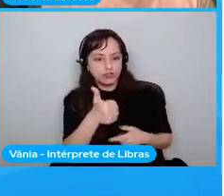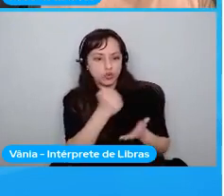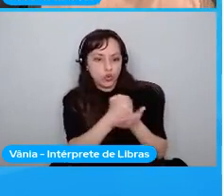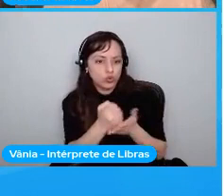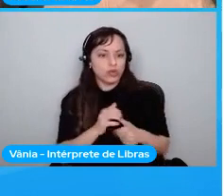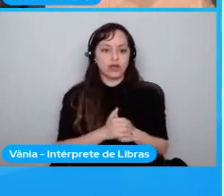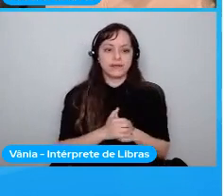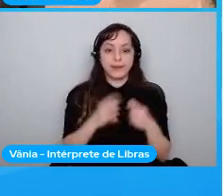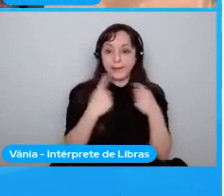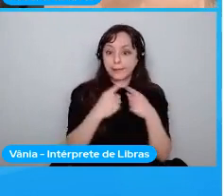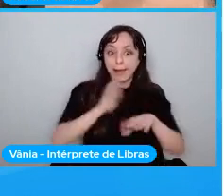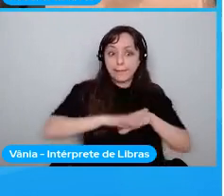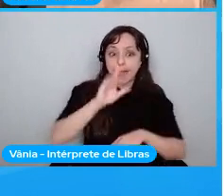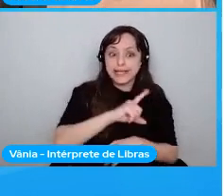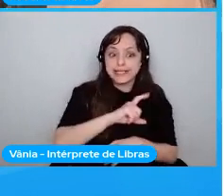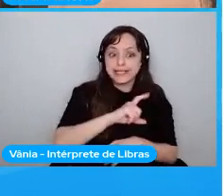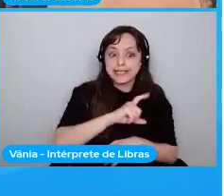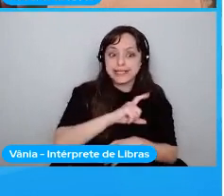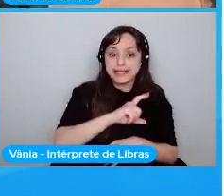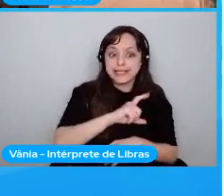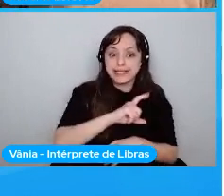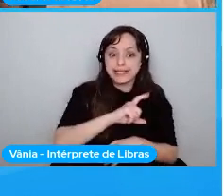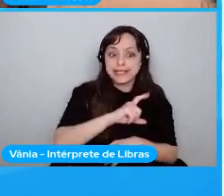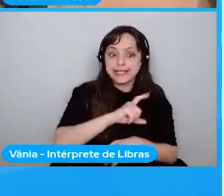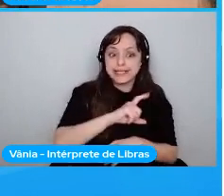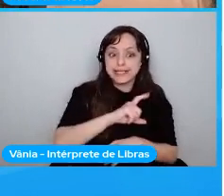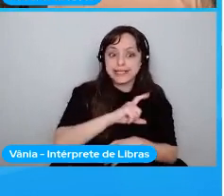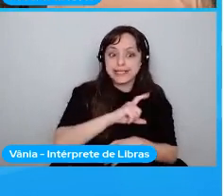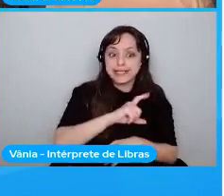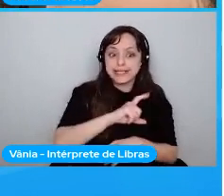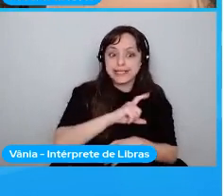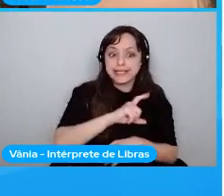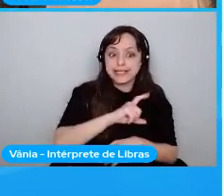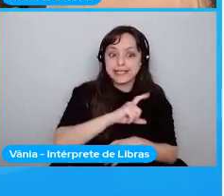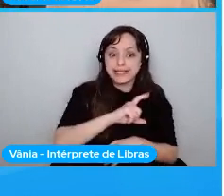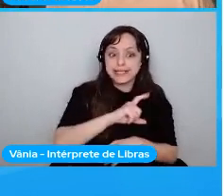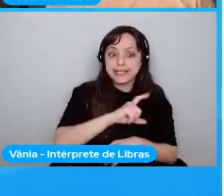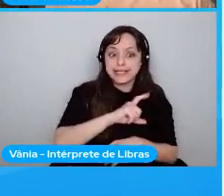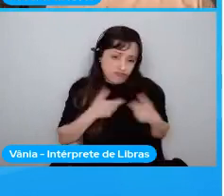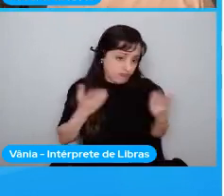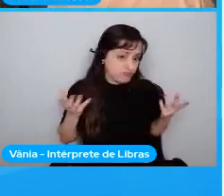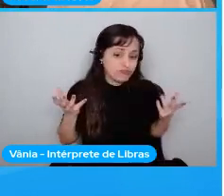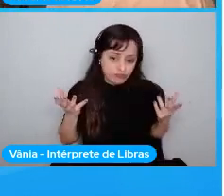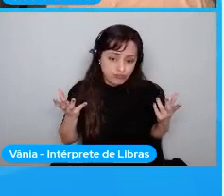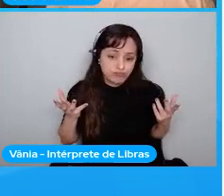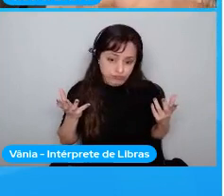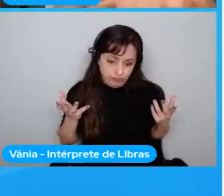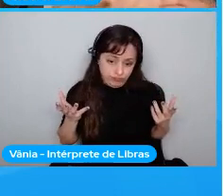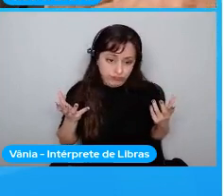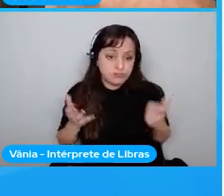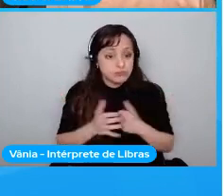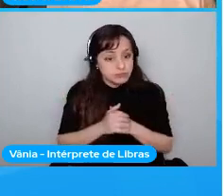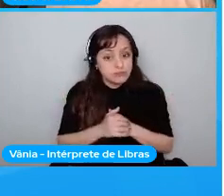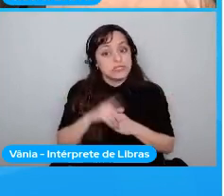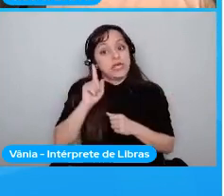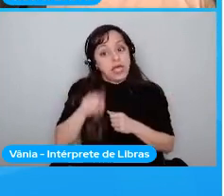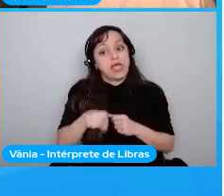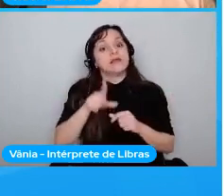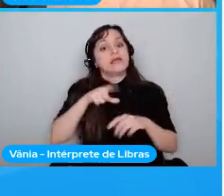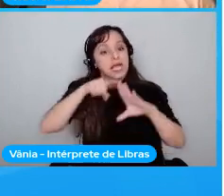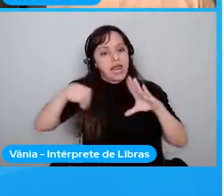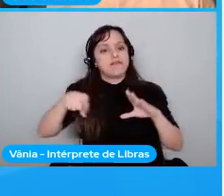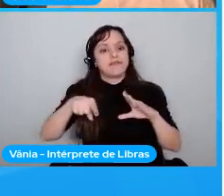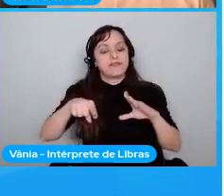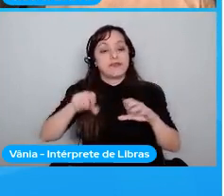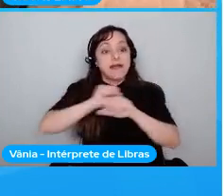100? ¿Por qué tienes 40? Si el promedio es muchísimo, muchísimo menos, ¿no? Entonces, es un gráfico bastante útil, el